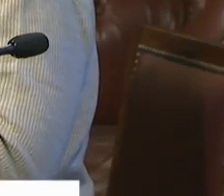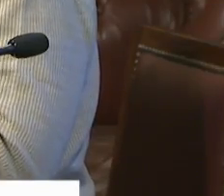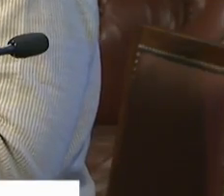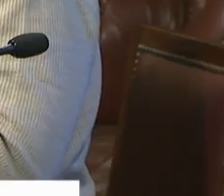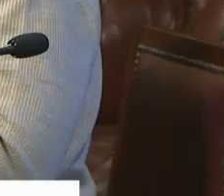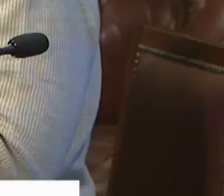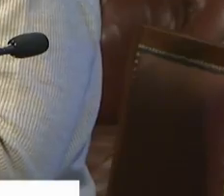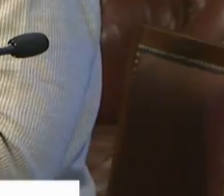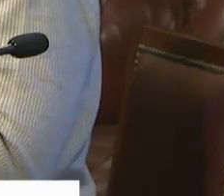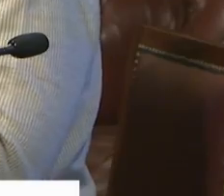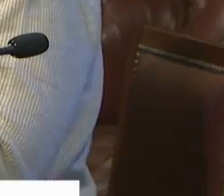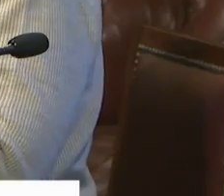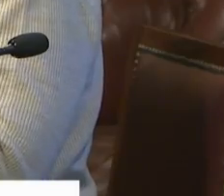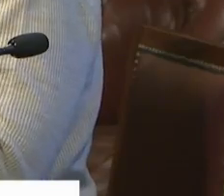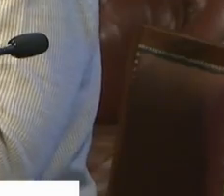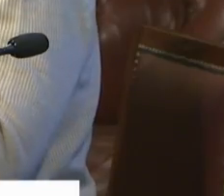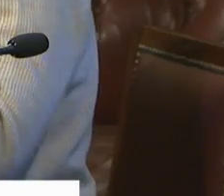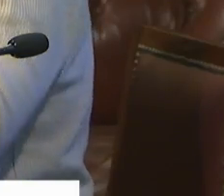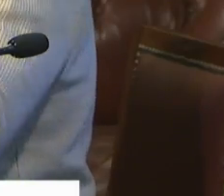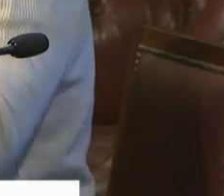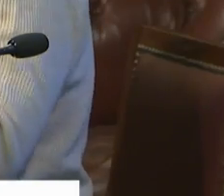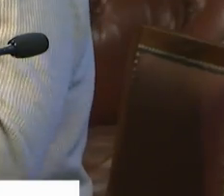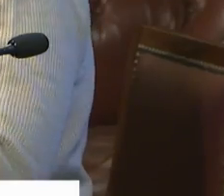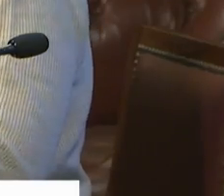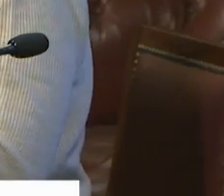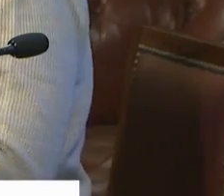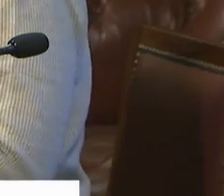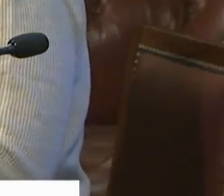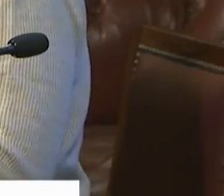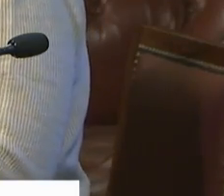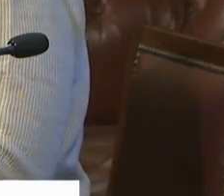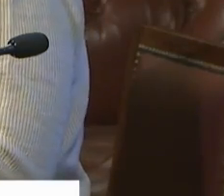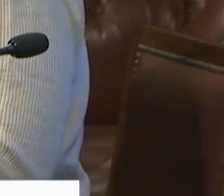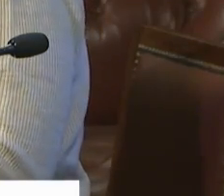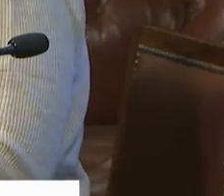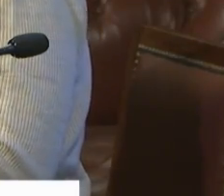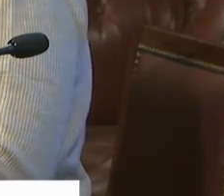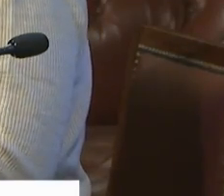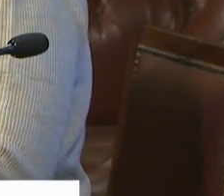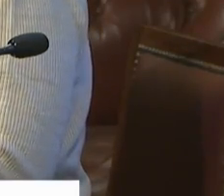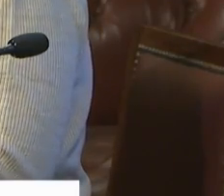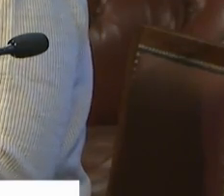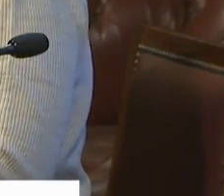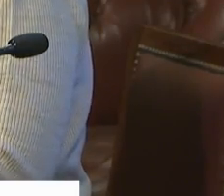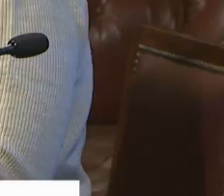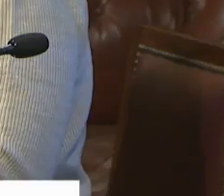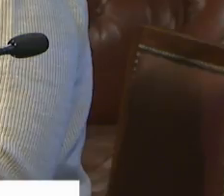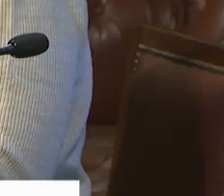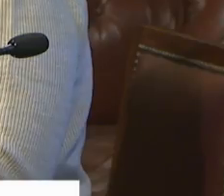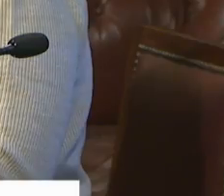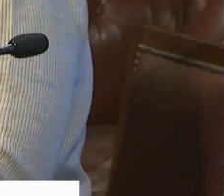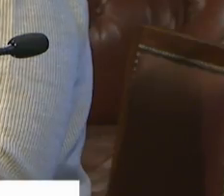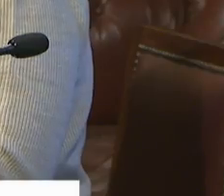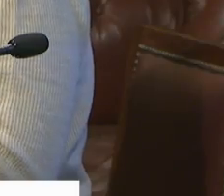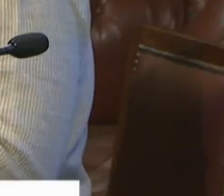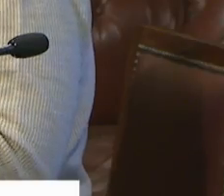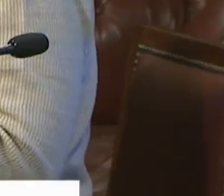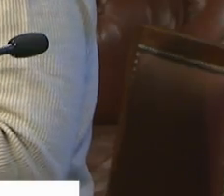tratamiento neutro de dos personas que son de otra persona que es tratada alguien pie de igualdad e